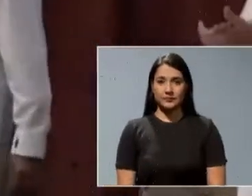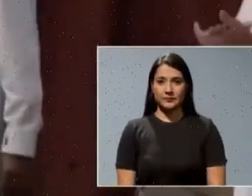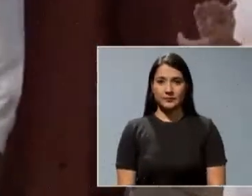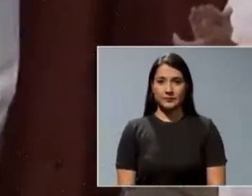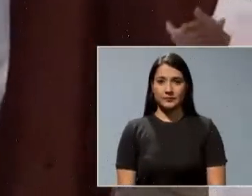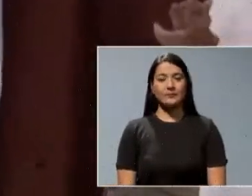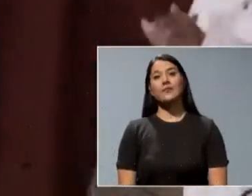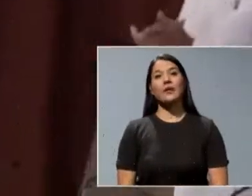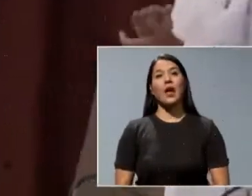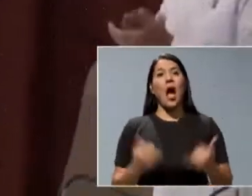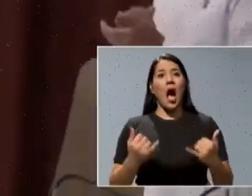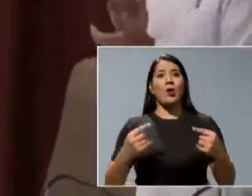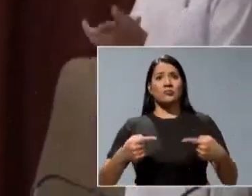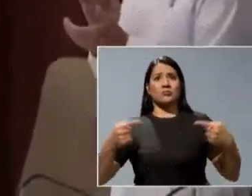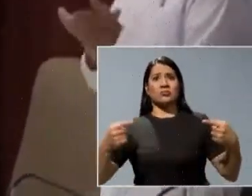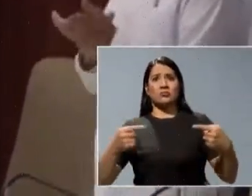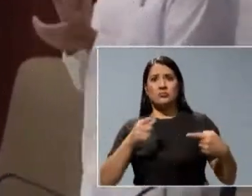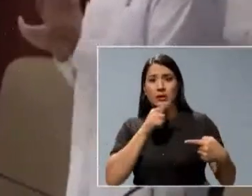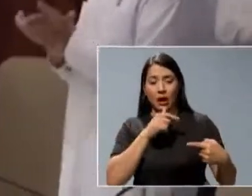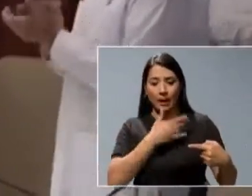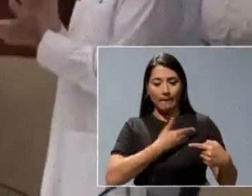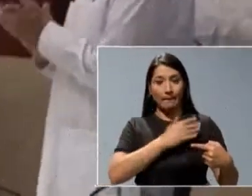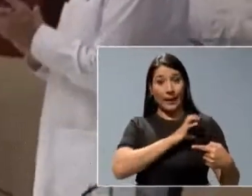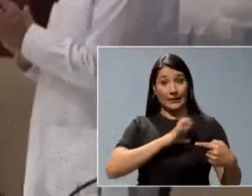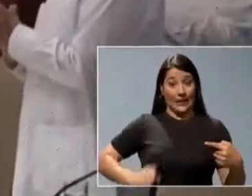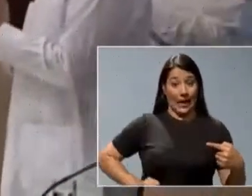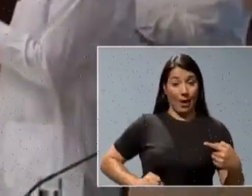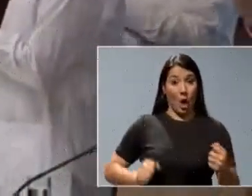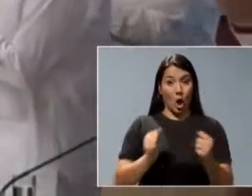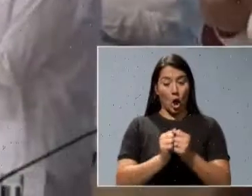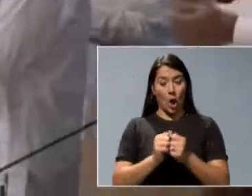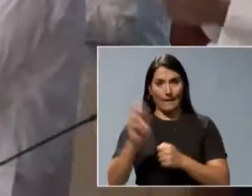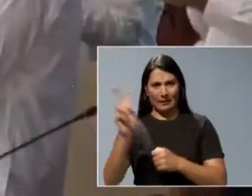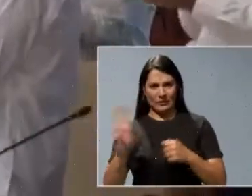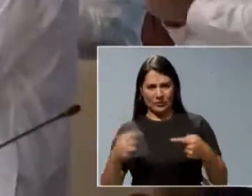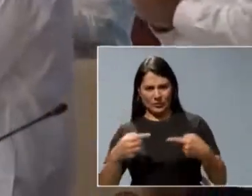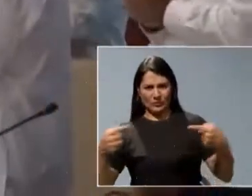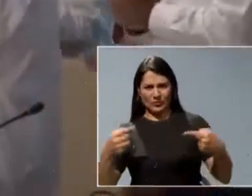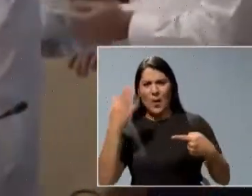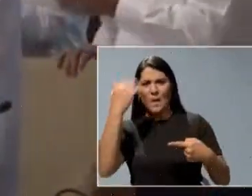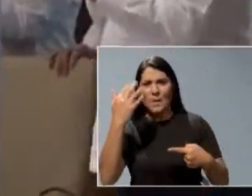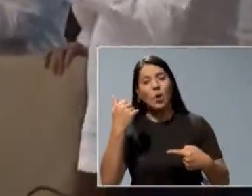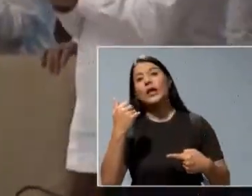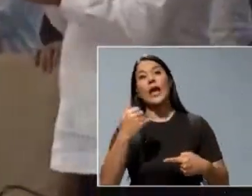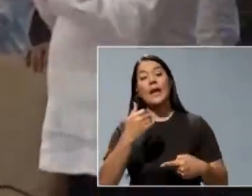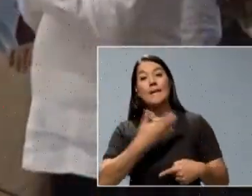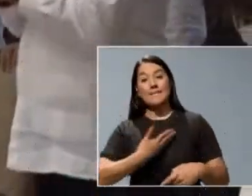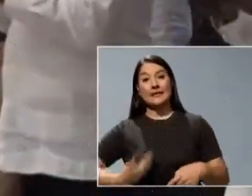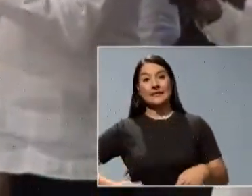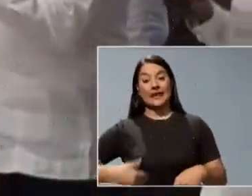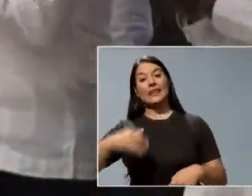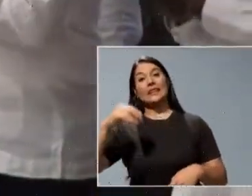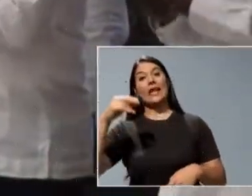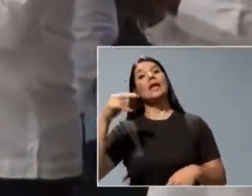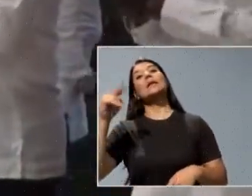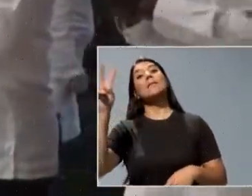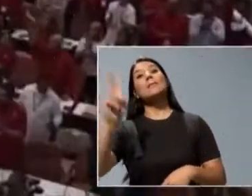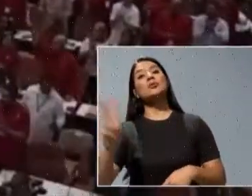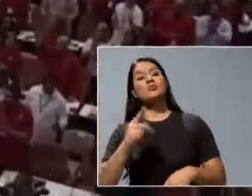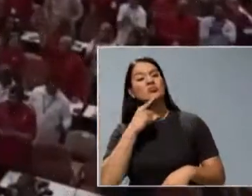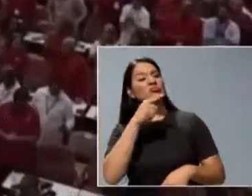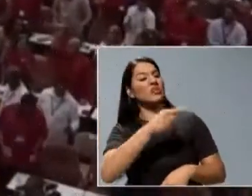Las espadas están en alto entre Venezuela y El Salvador. Nicolás Maduro ha llamado traidor y pelele del imperialismo a su homólogo salvadoreño